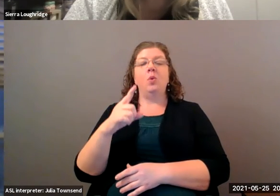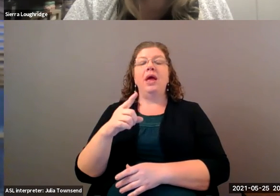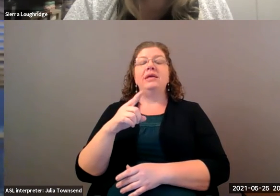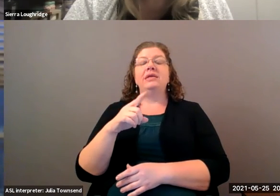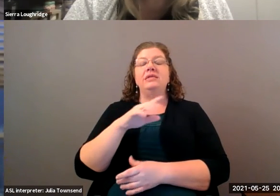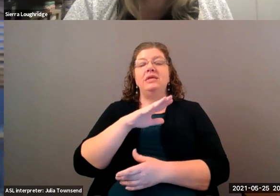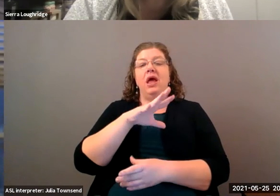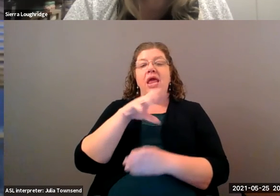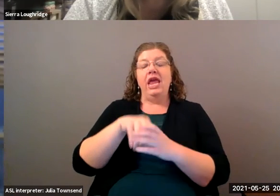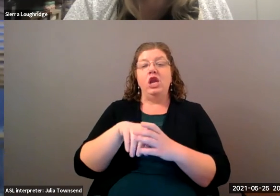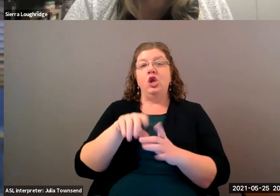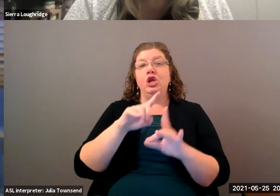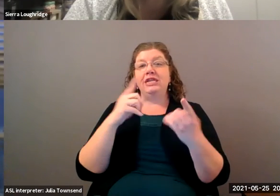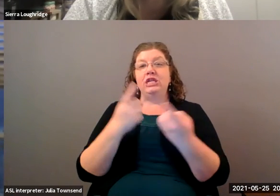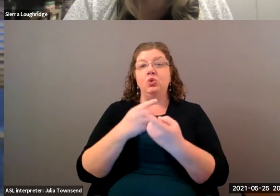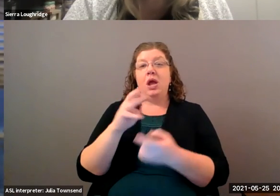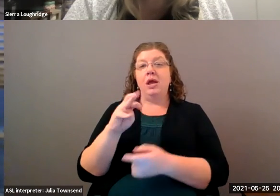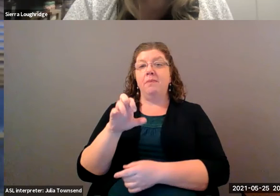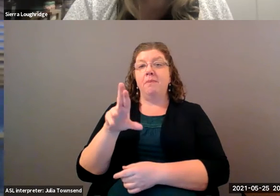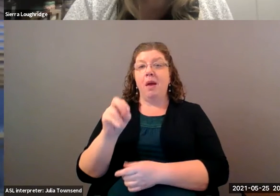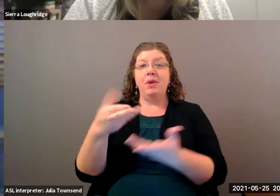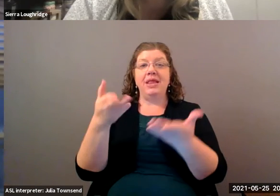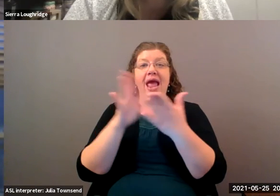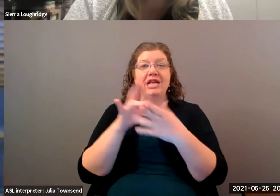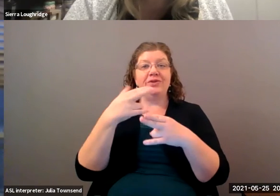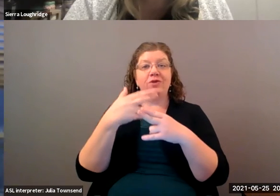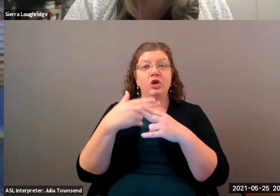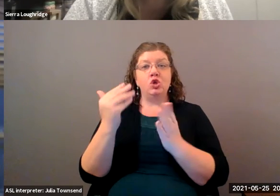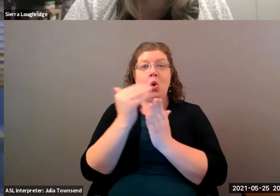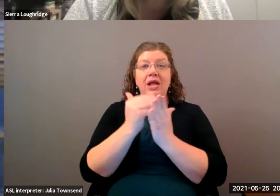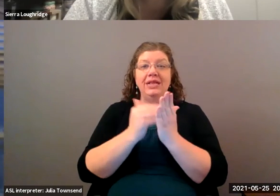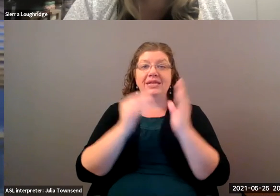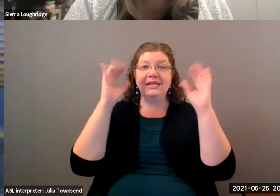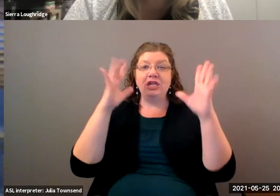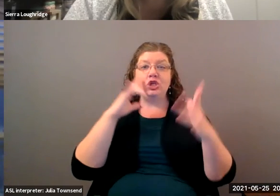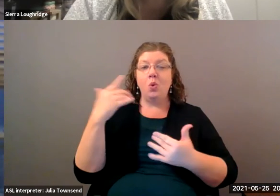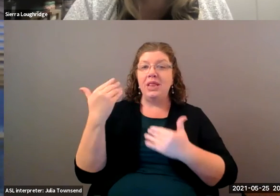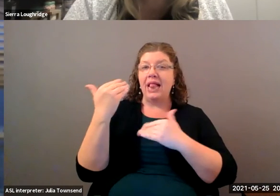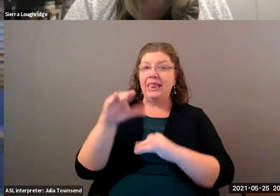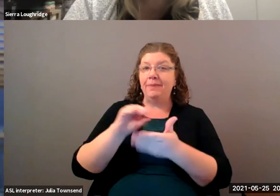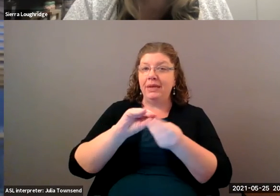mayo, hubo un memo interdistrito que pedía